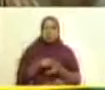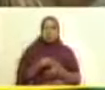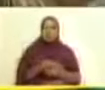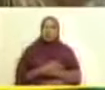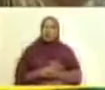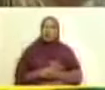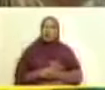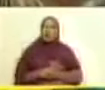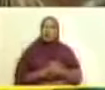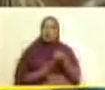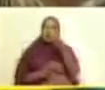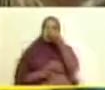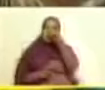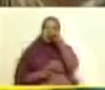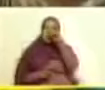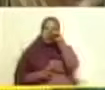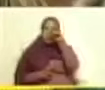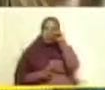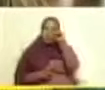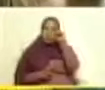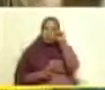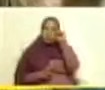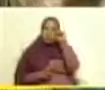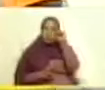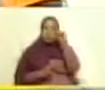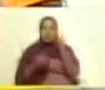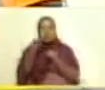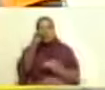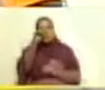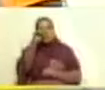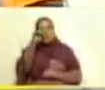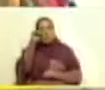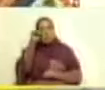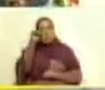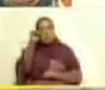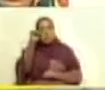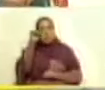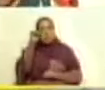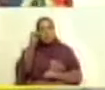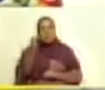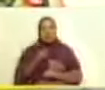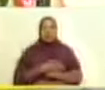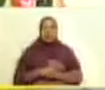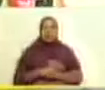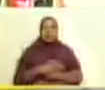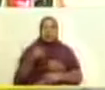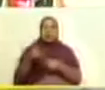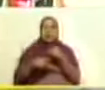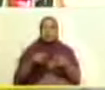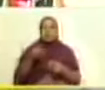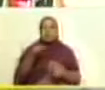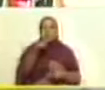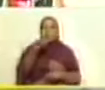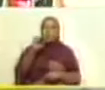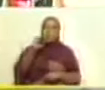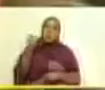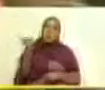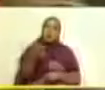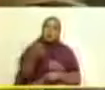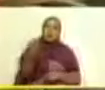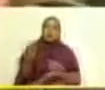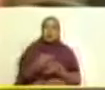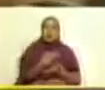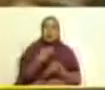Igual la capitana de milicias de Siré, Dubrasca Valerón Guarenas, de